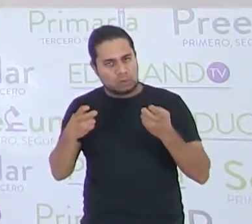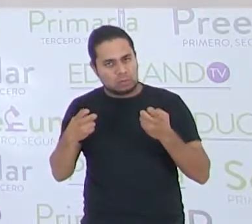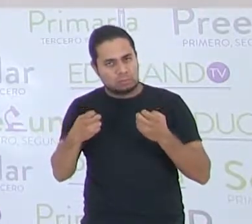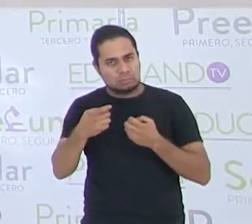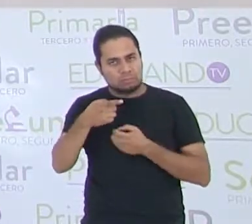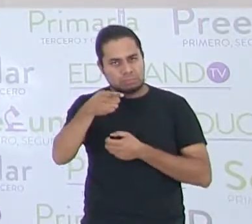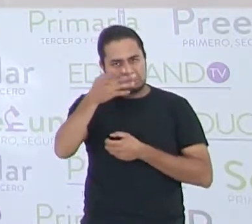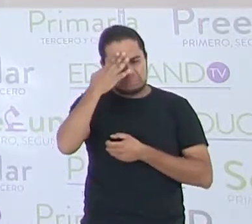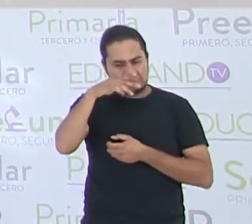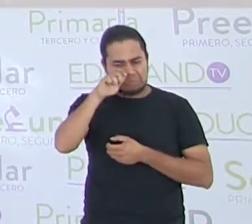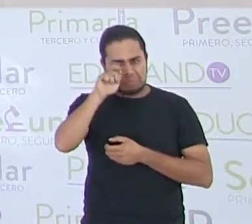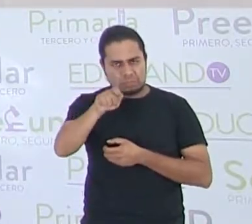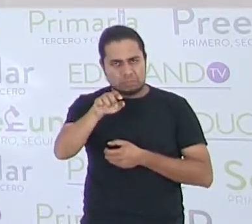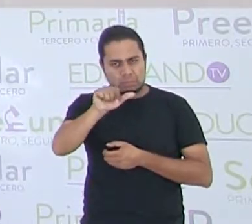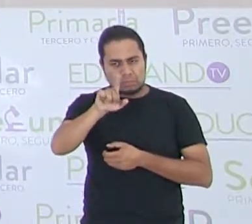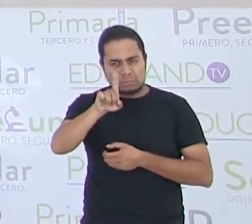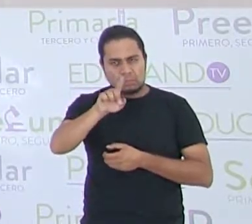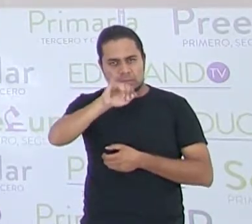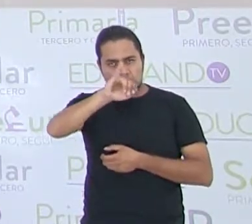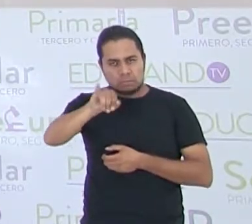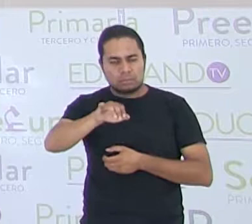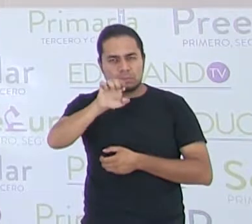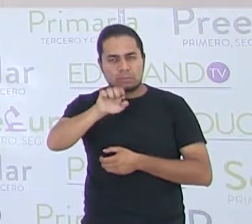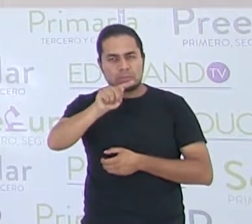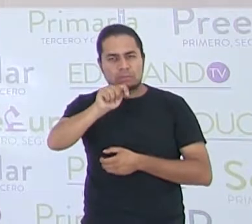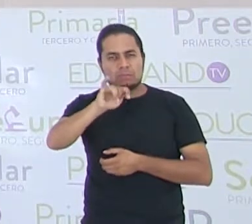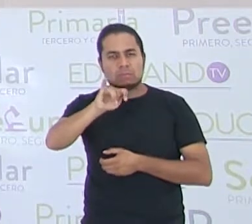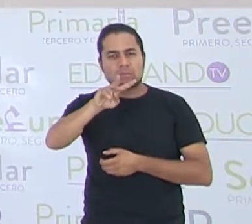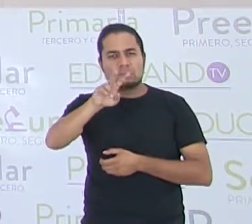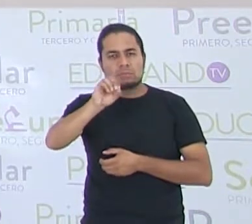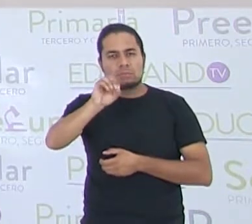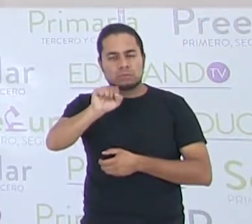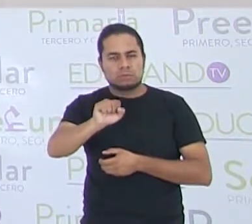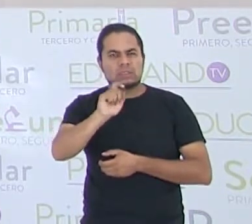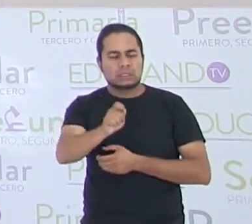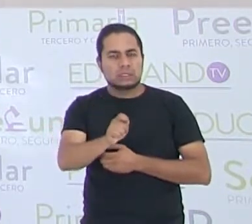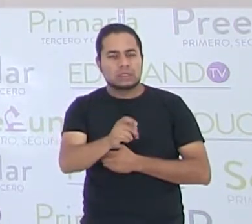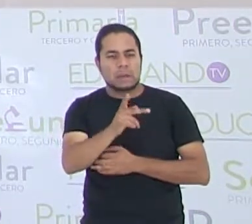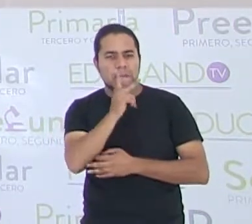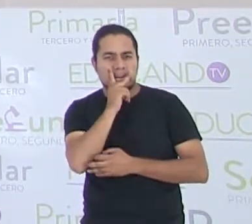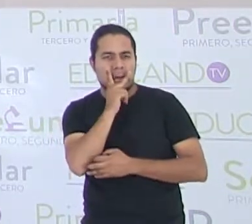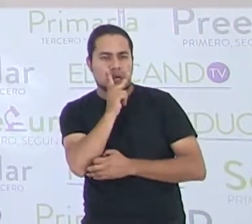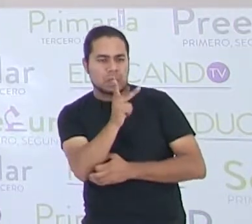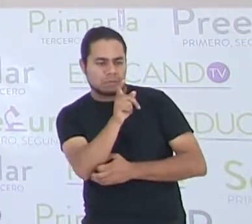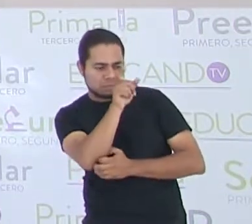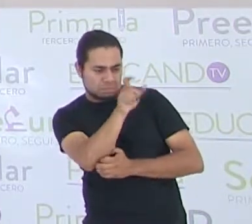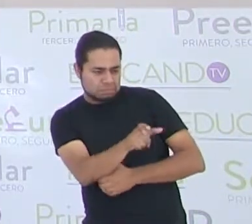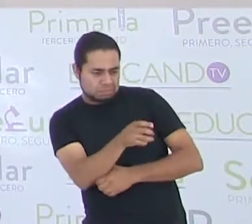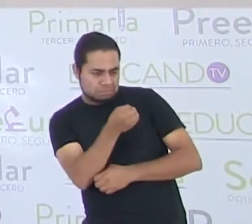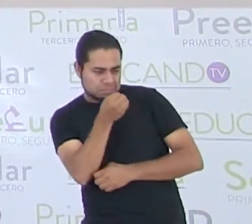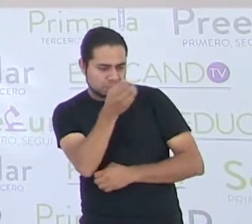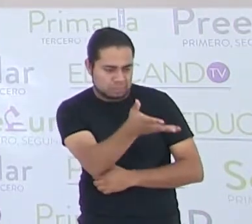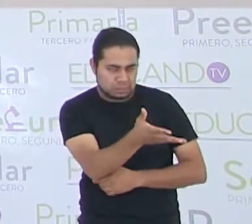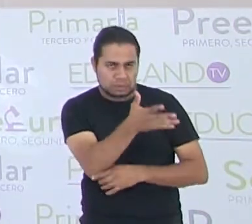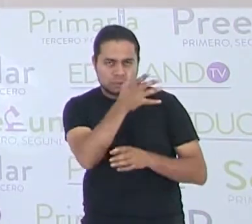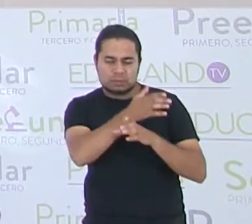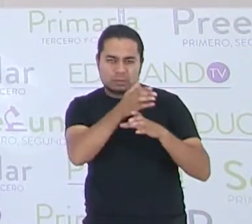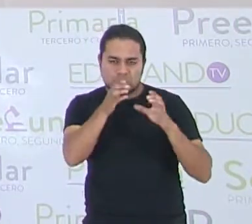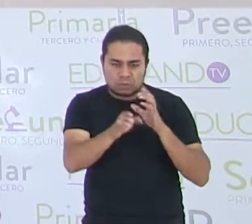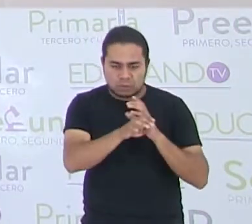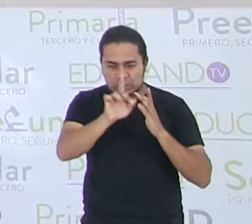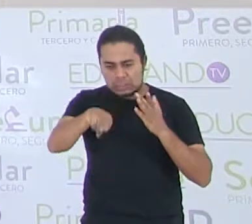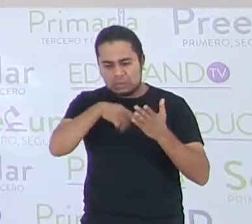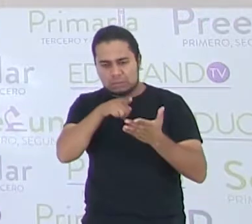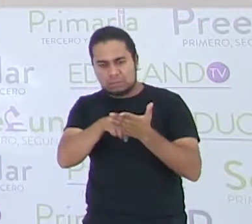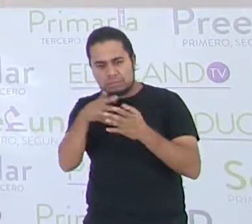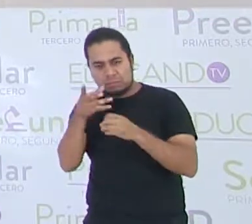son los adjetivos? Son palabras que describen cosas,